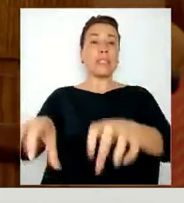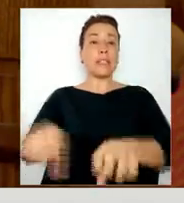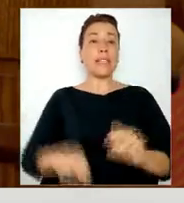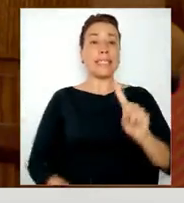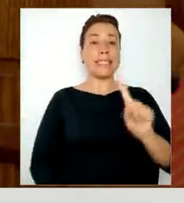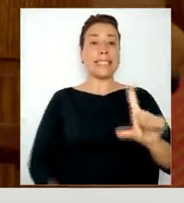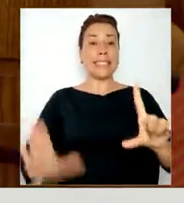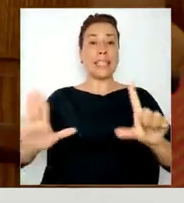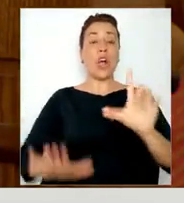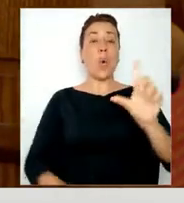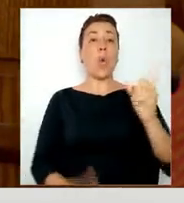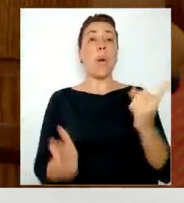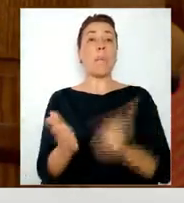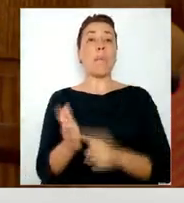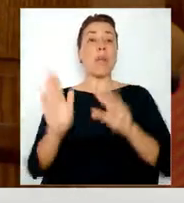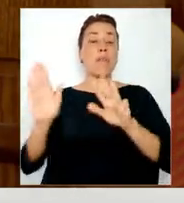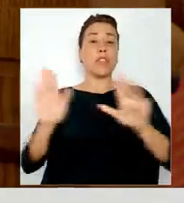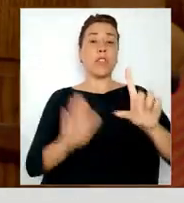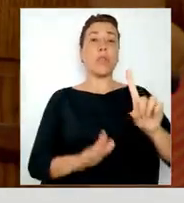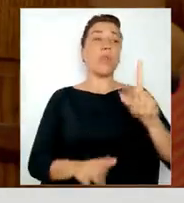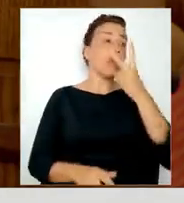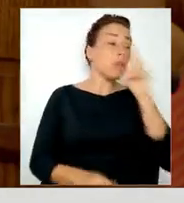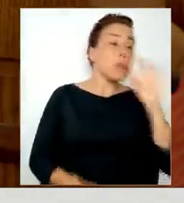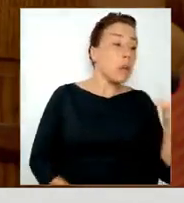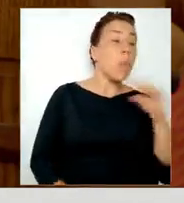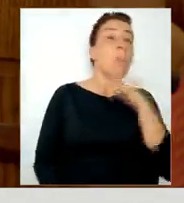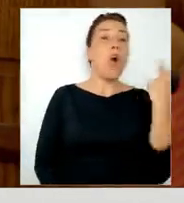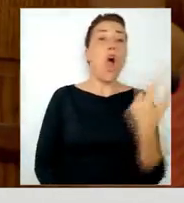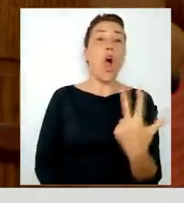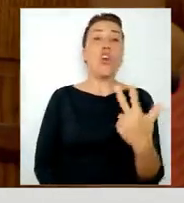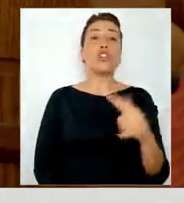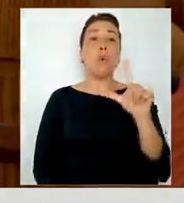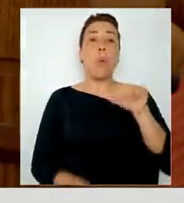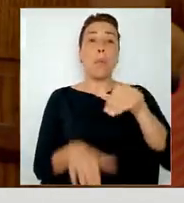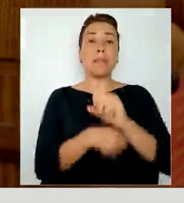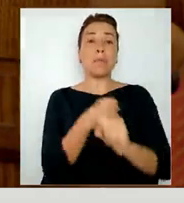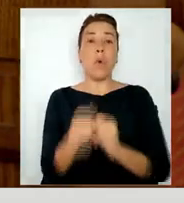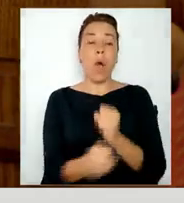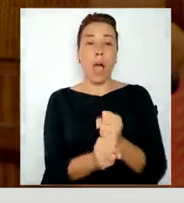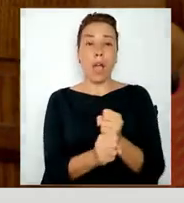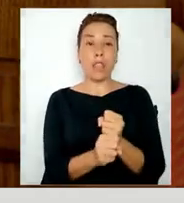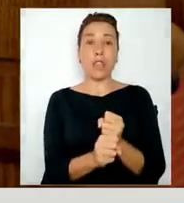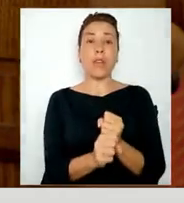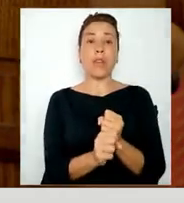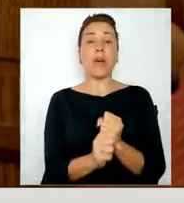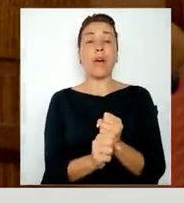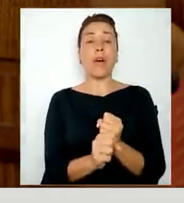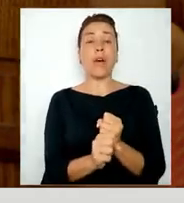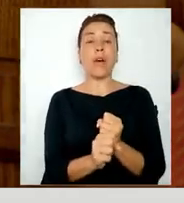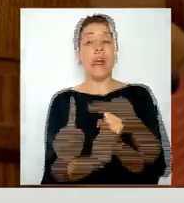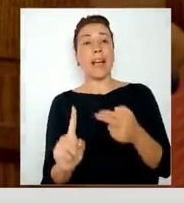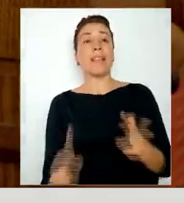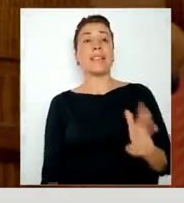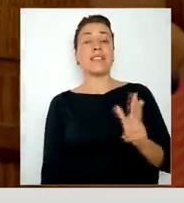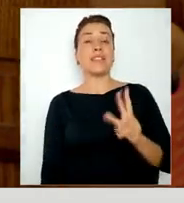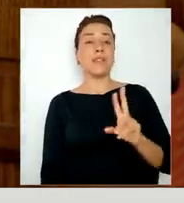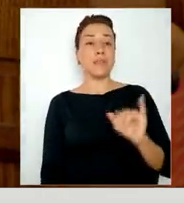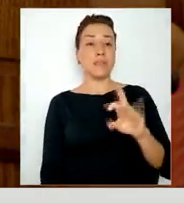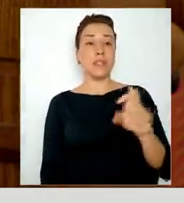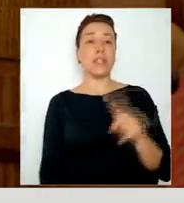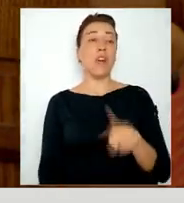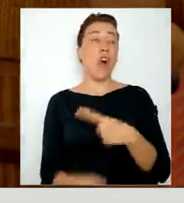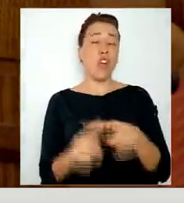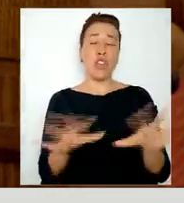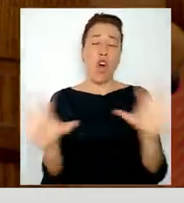Y fue encontrado muerto el 8 de julio el mismo año el asesinato de Hugo Guerrero Gómez fue otro de los horrores perpetrados por